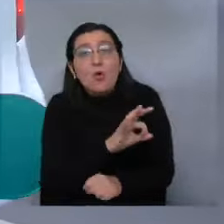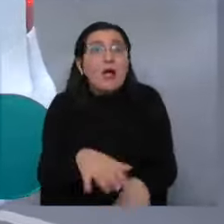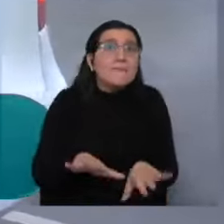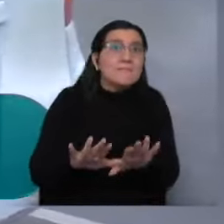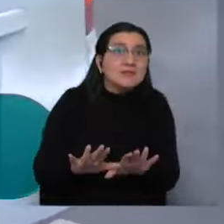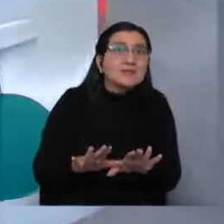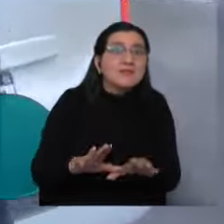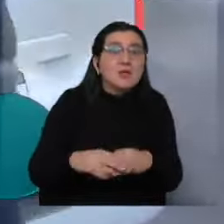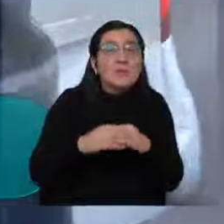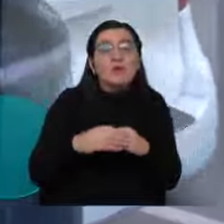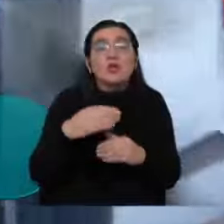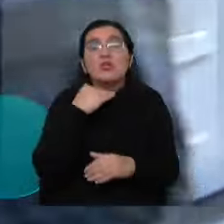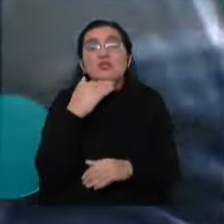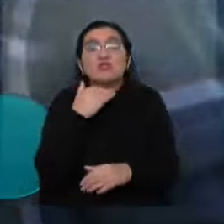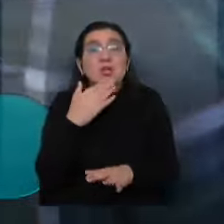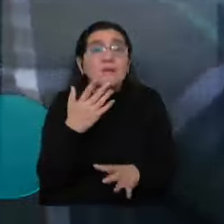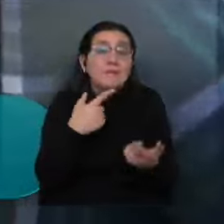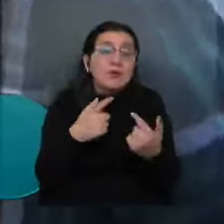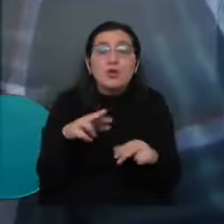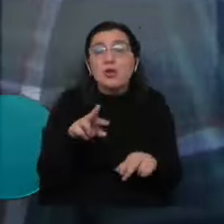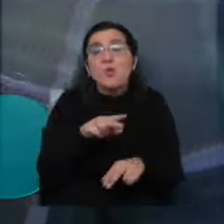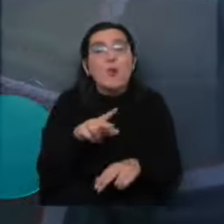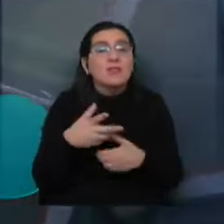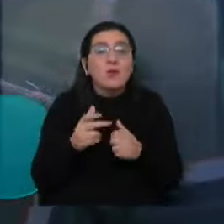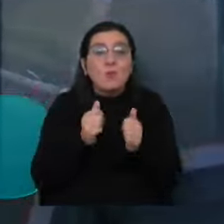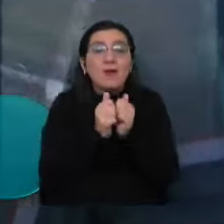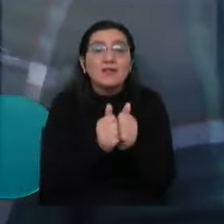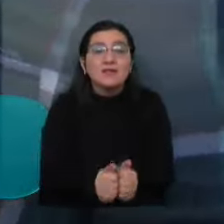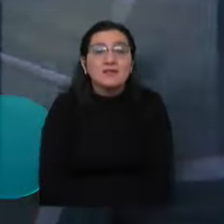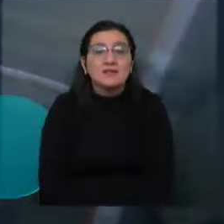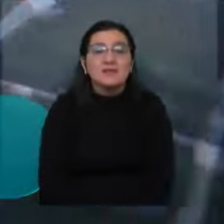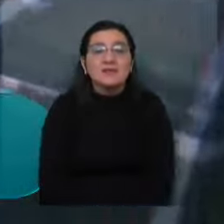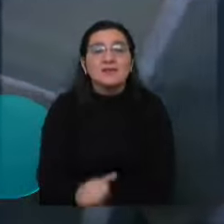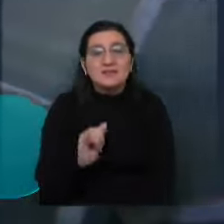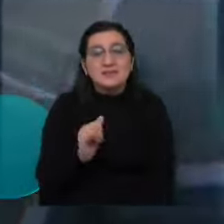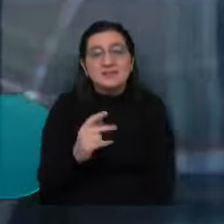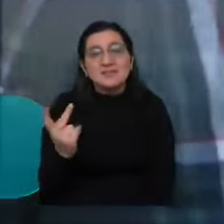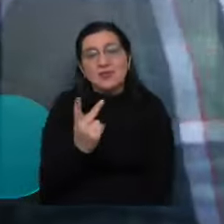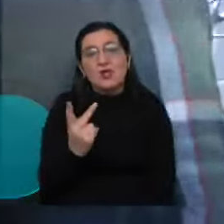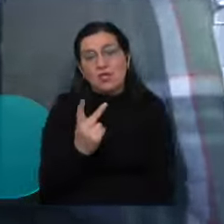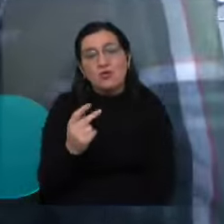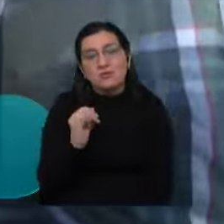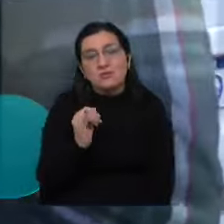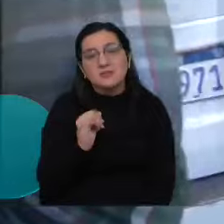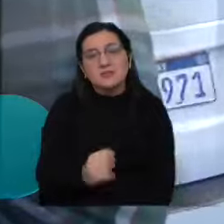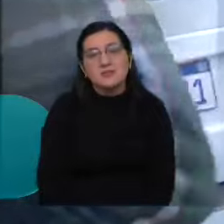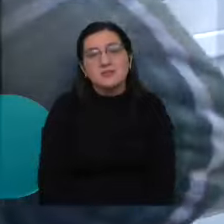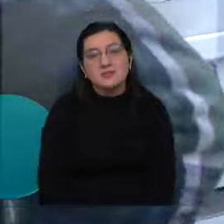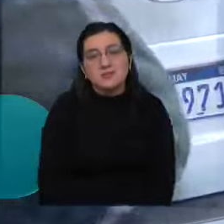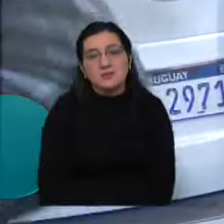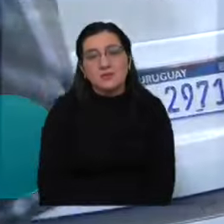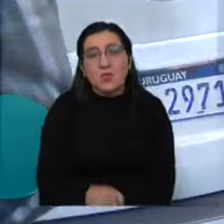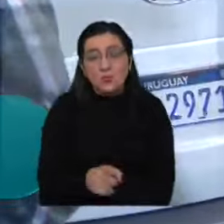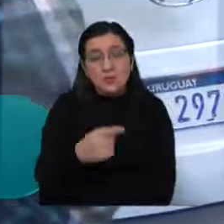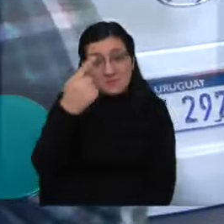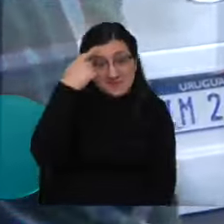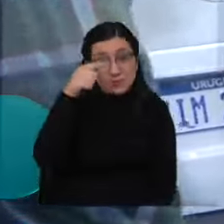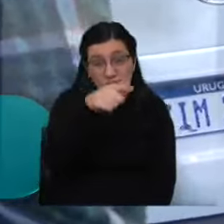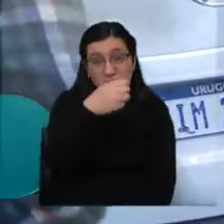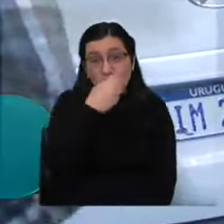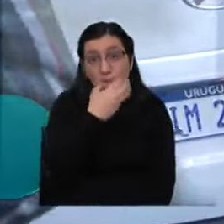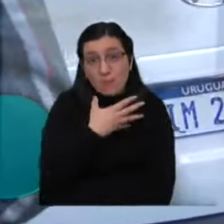que no sepa muy bien como es la manivela pero que igual acompañe y los dos tipos vienen bien los dos tipos vienen bien claro usted se considera